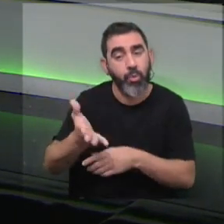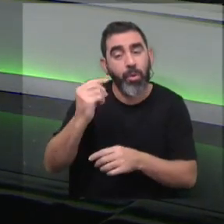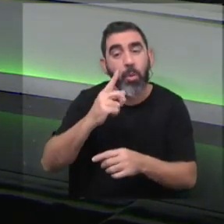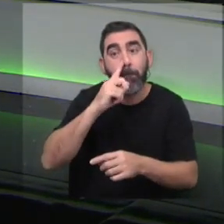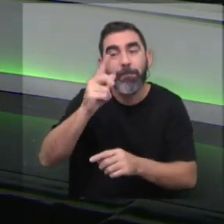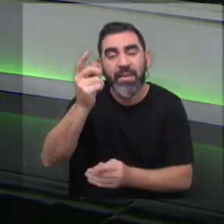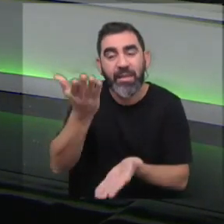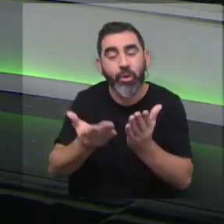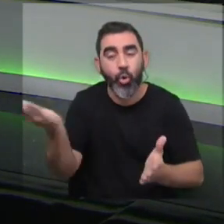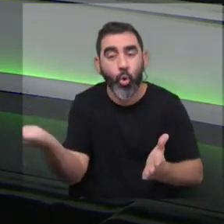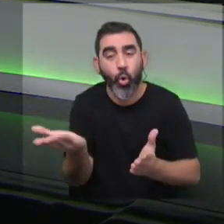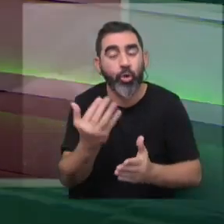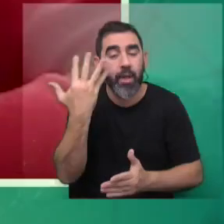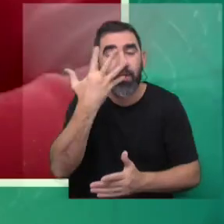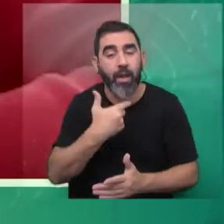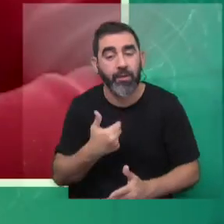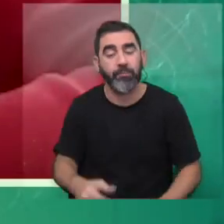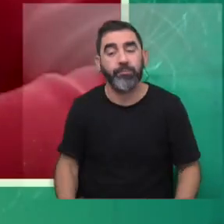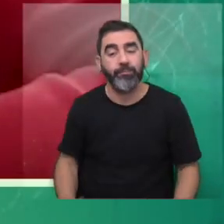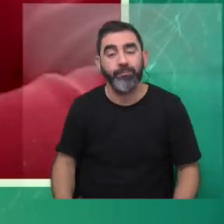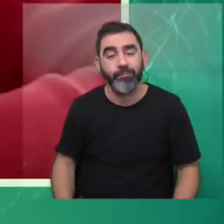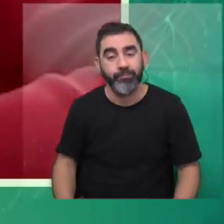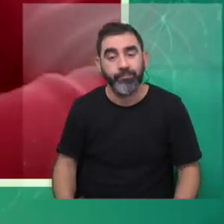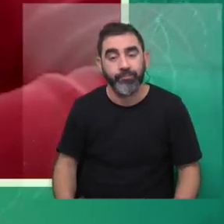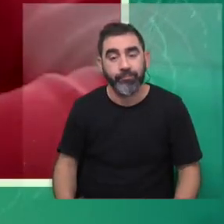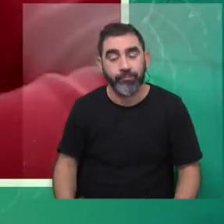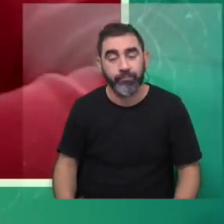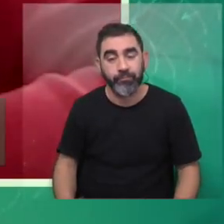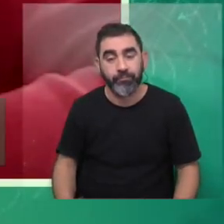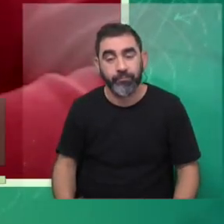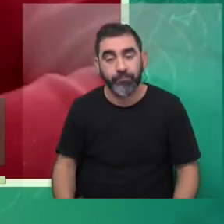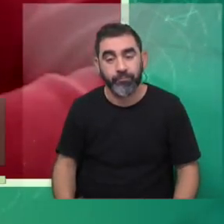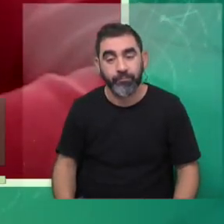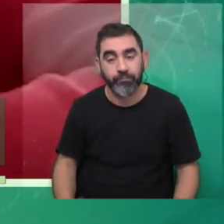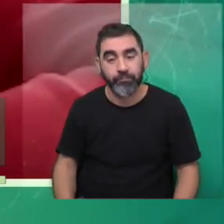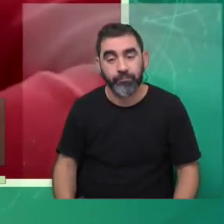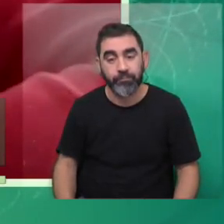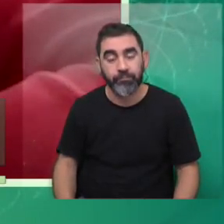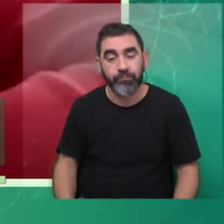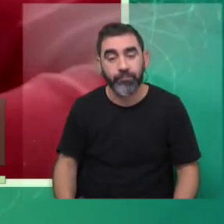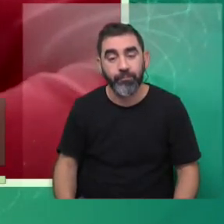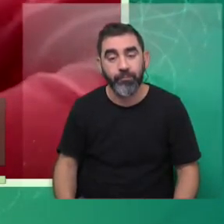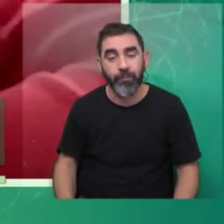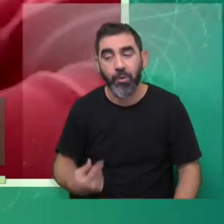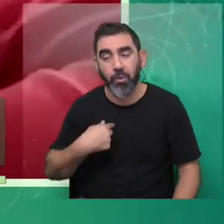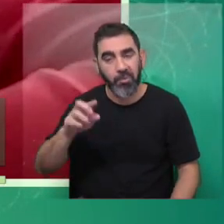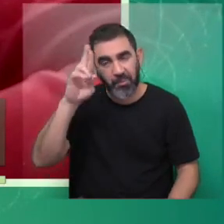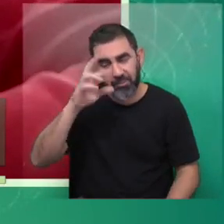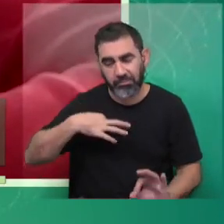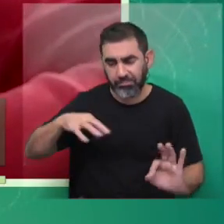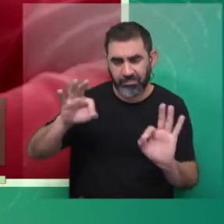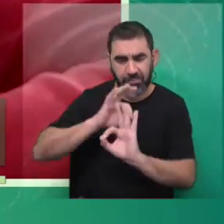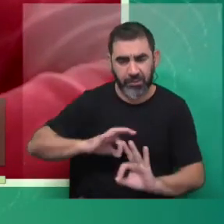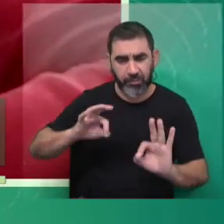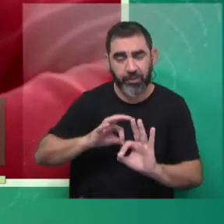tonelada cortada como bien lo dice Francisco muchas veces este no somos bien respetados Vamos a decir porque